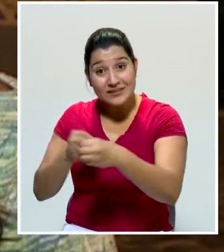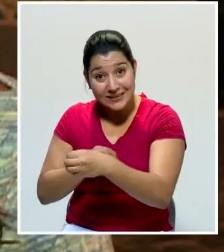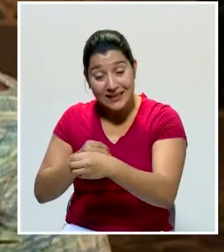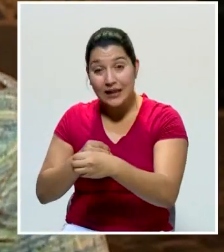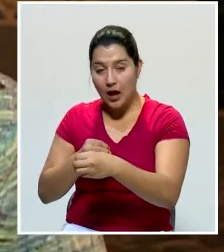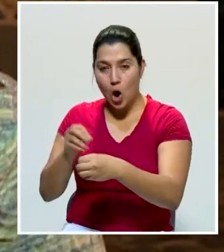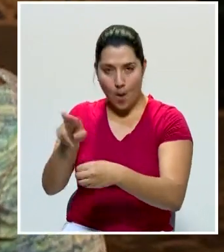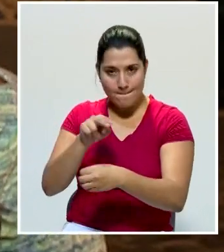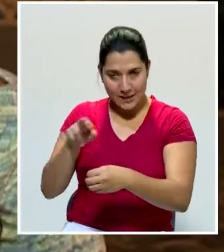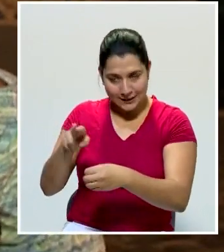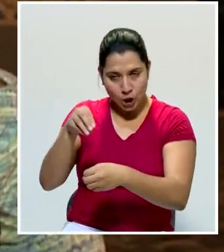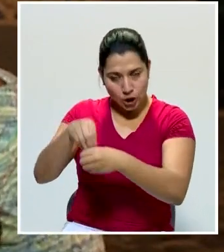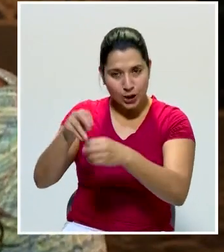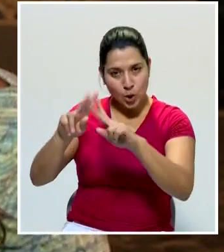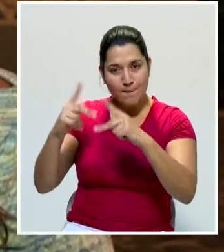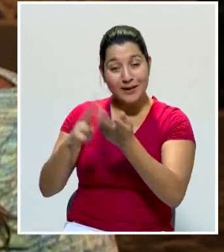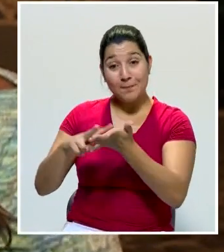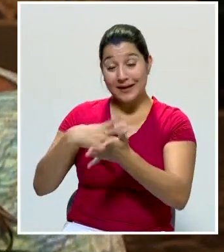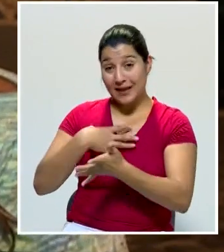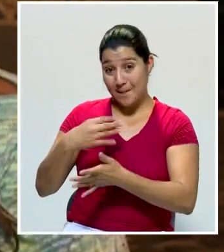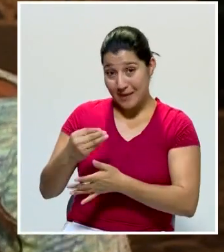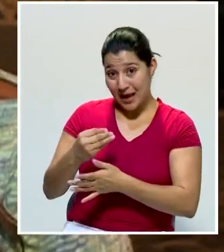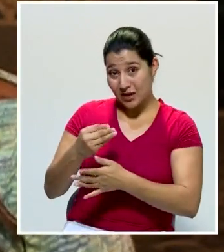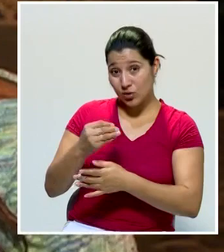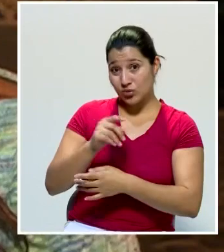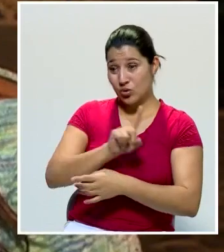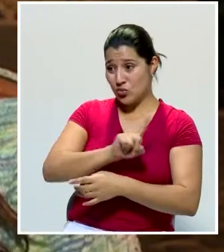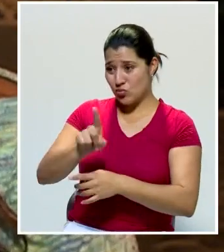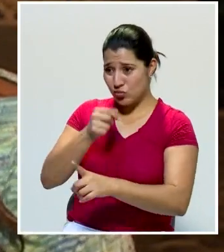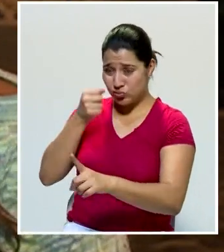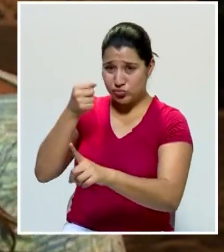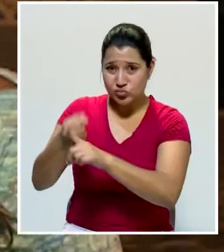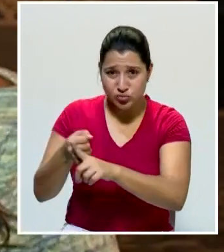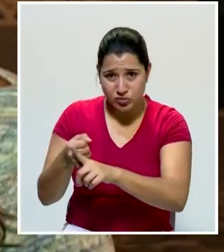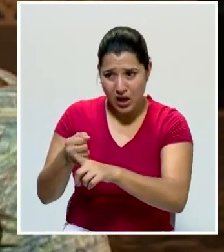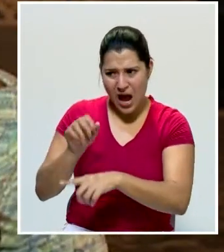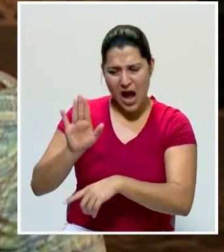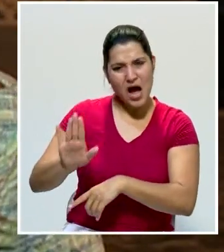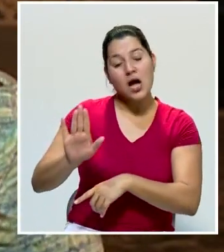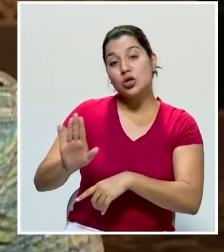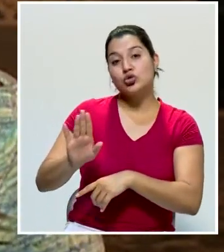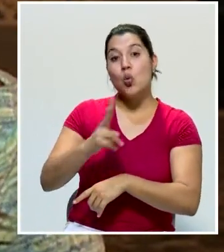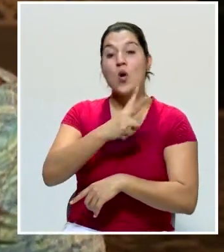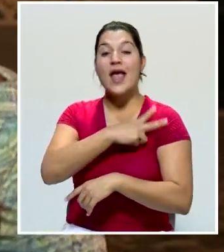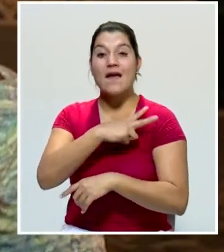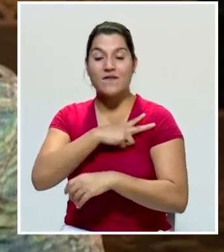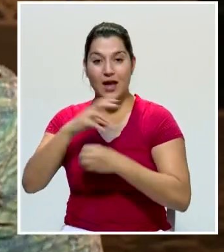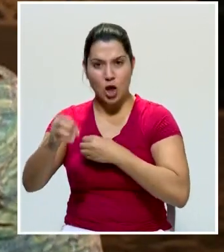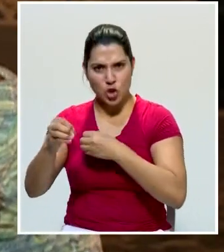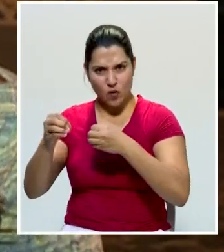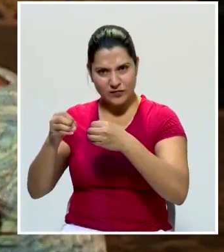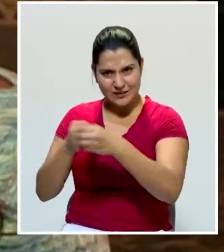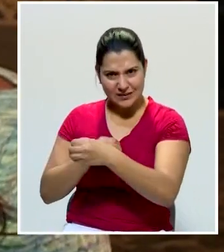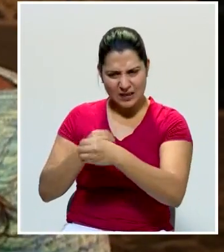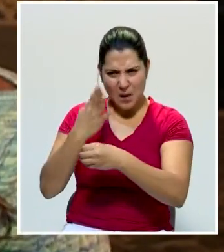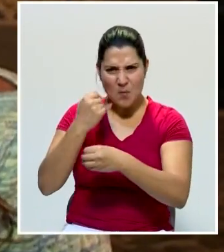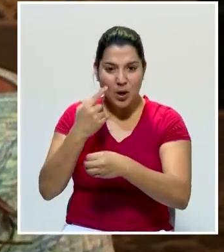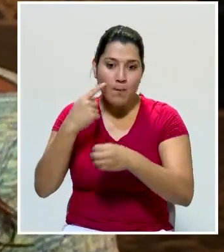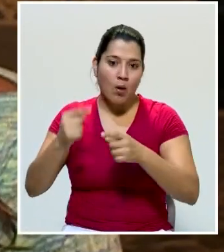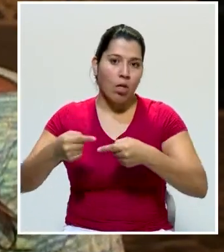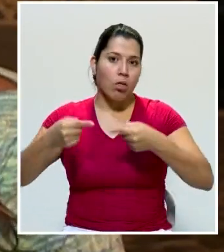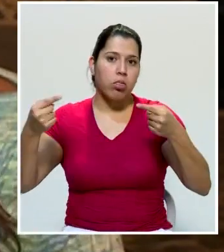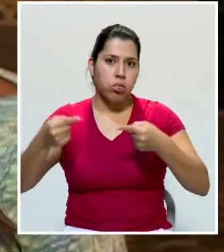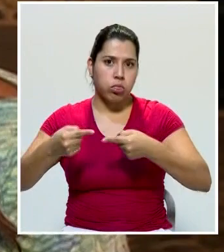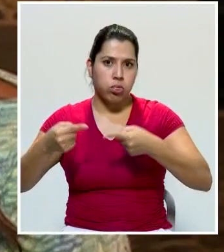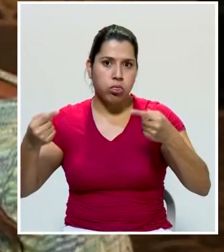Nacional, Gustavo Viales, y golpeó a su jefe de despacho, Giancarlo Casasola, por la discusión que se